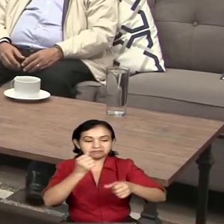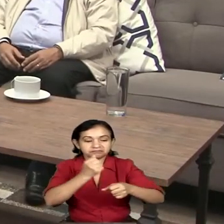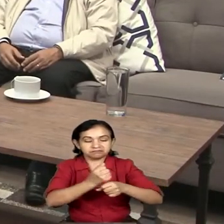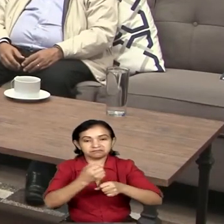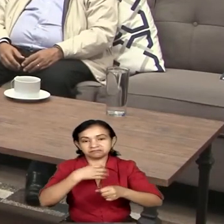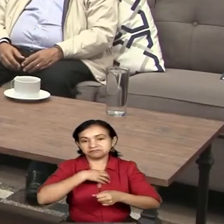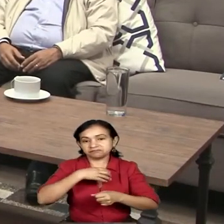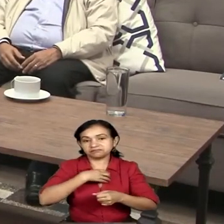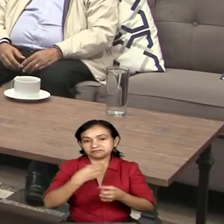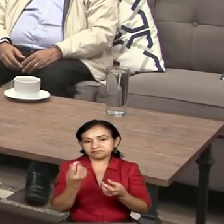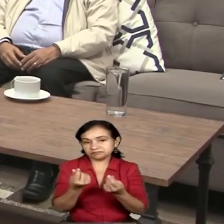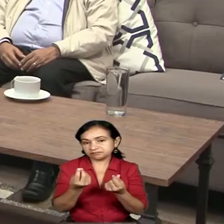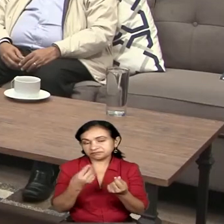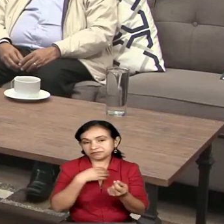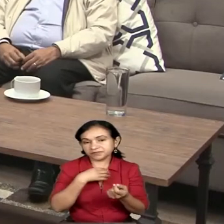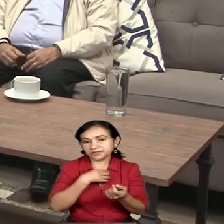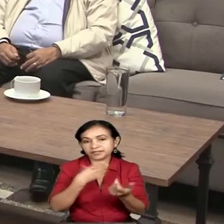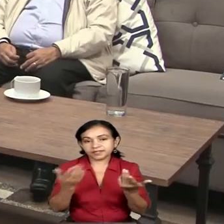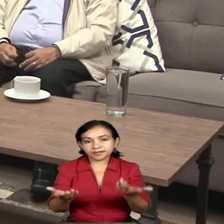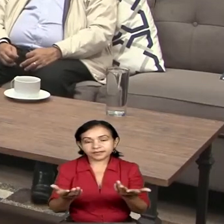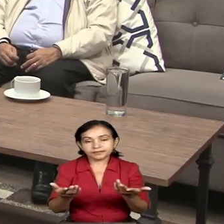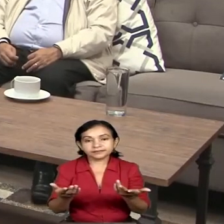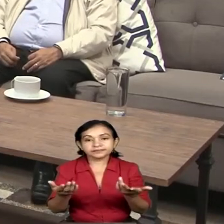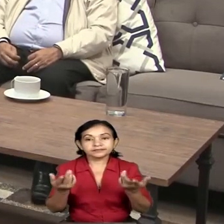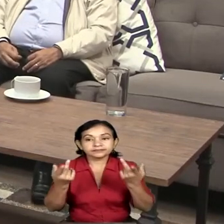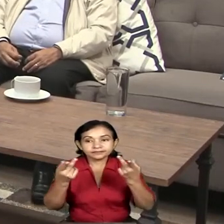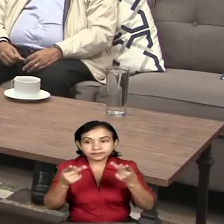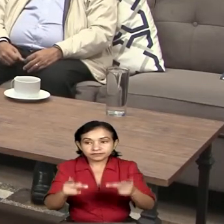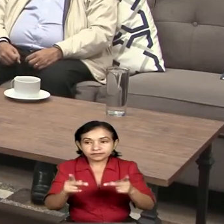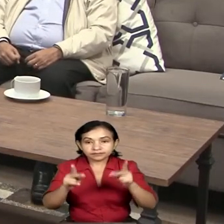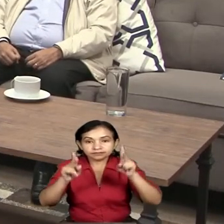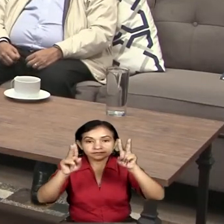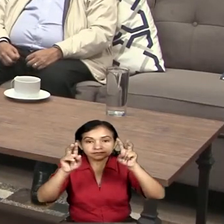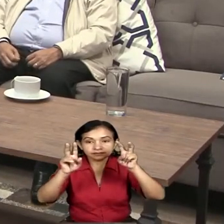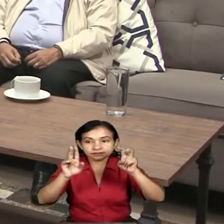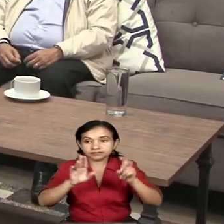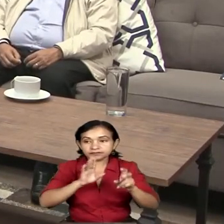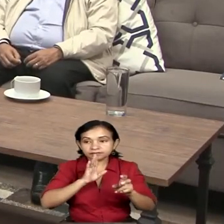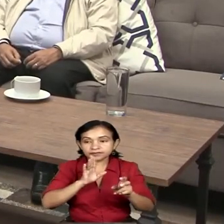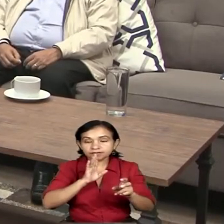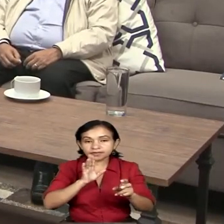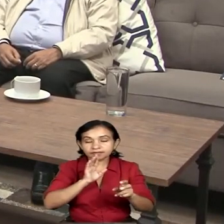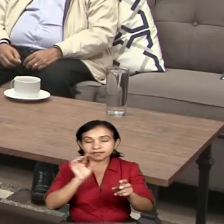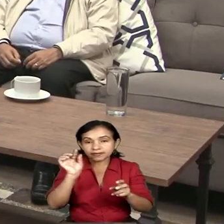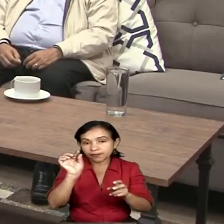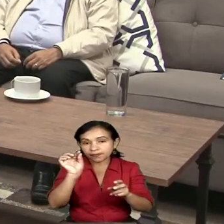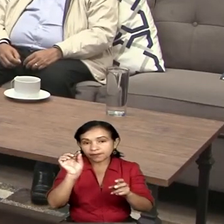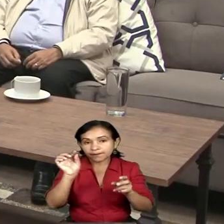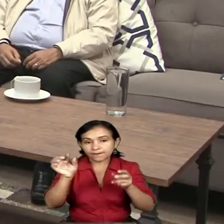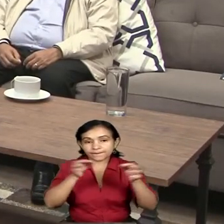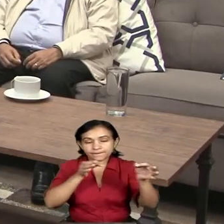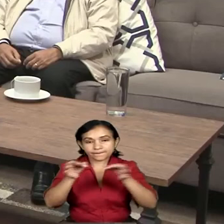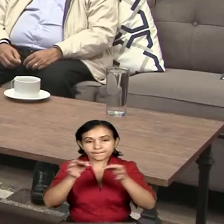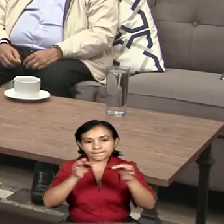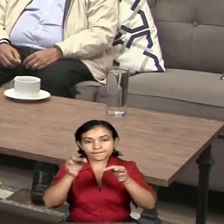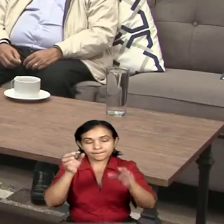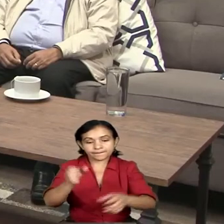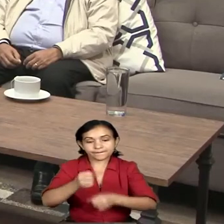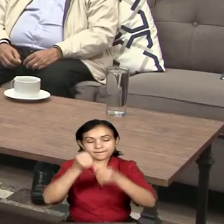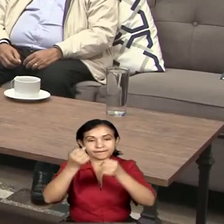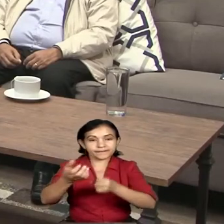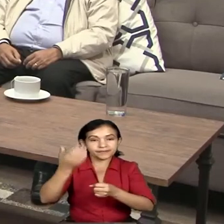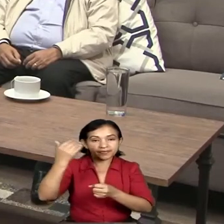bolsa. Y precisamente sobre ese contexto, brevemente quisiera que nos hablara de lo que significa el rescate de la